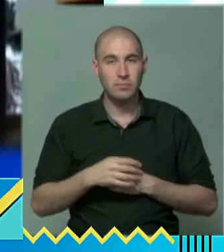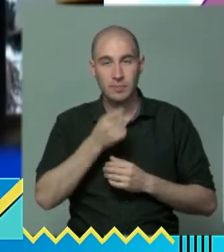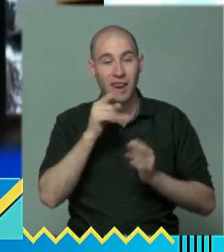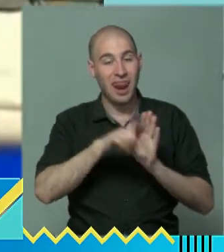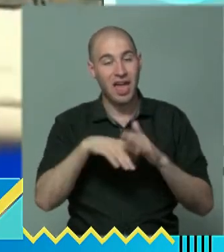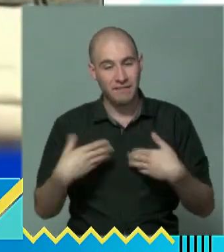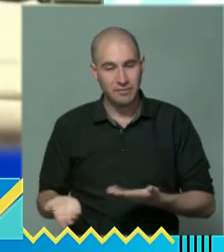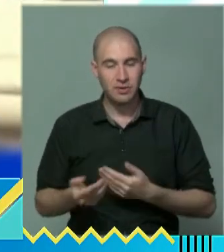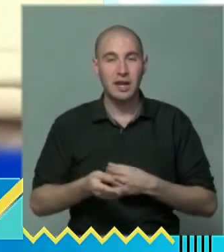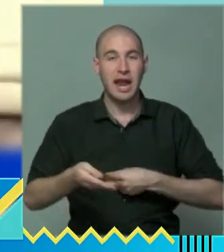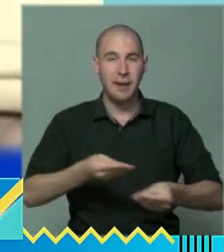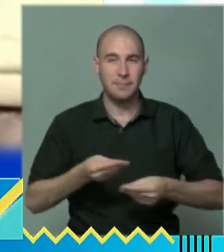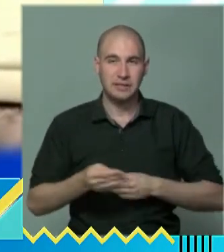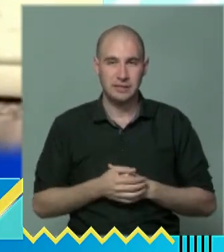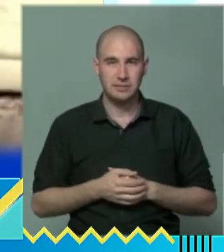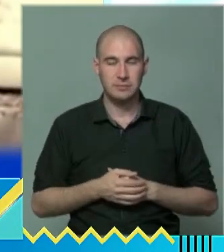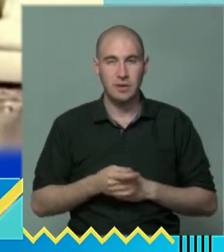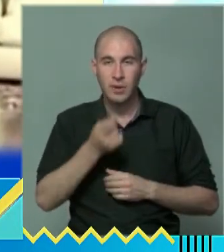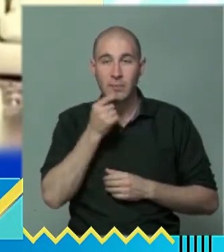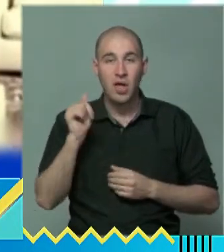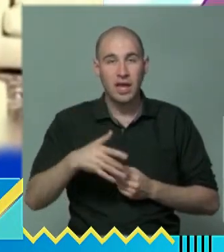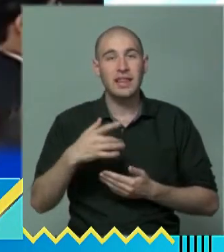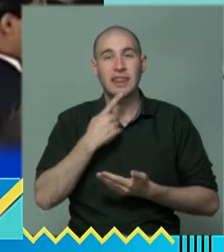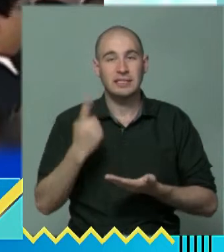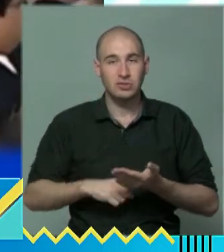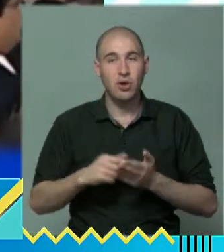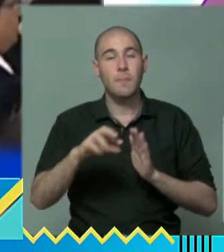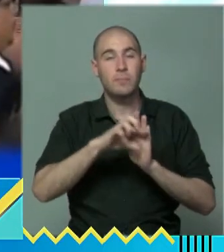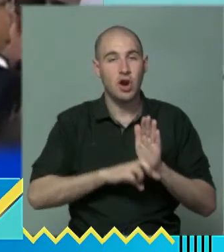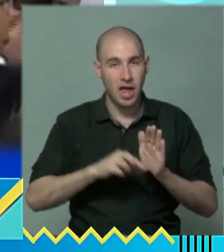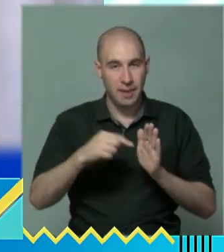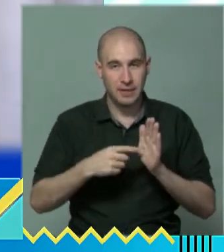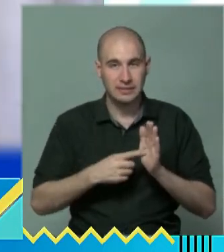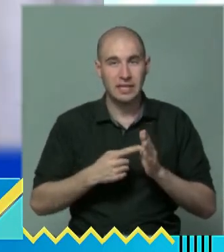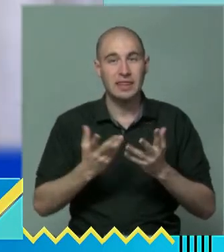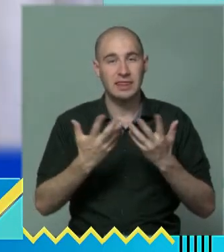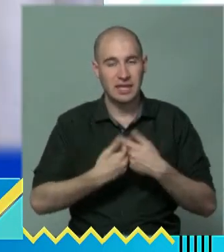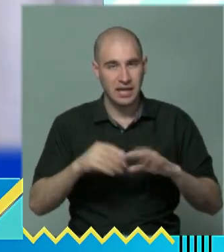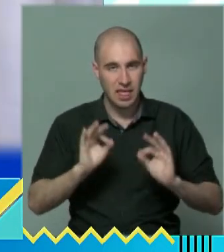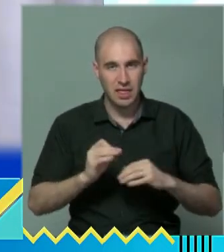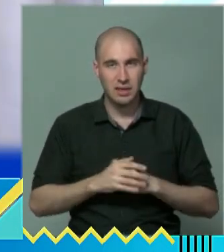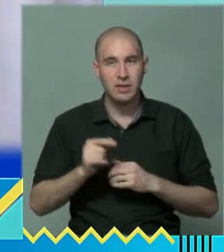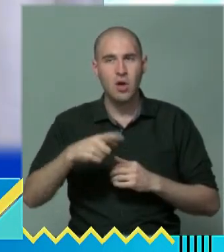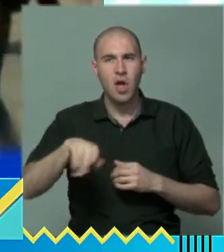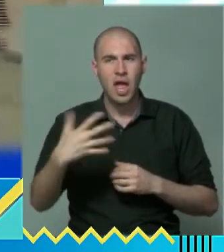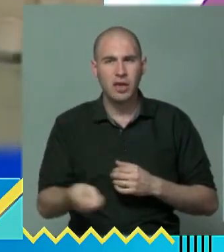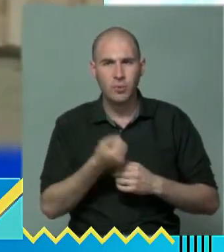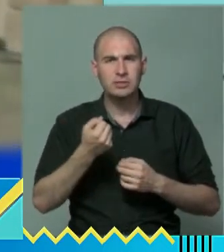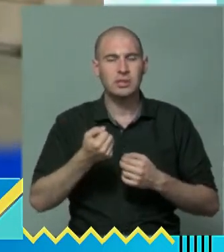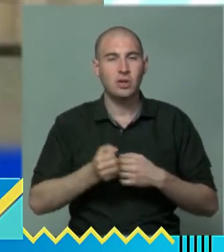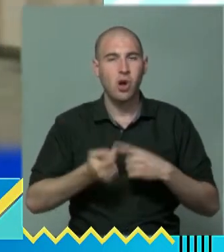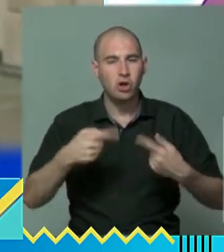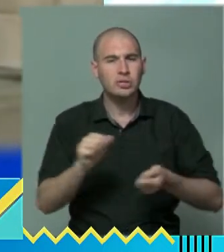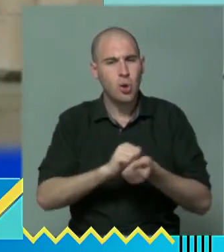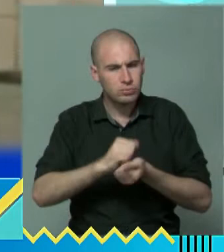ley, aquellas empresas que tengan o que hayan adoptado estos programas de integridad, que detecten estos